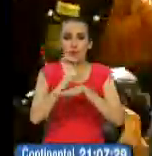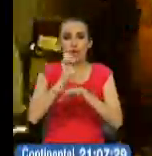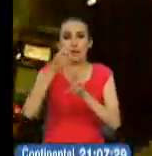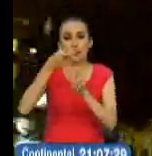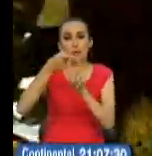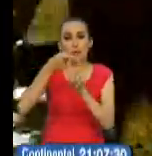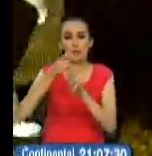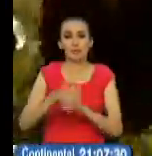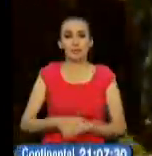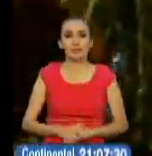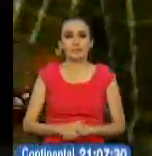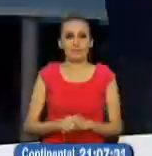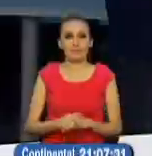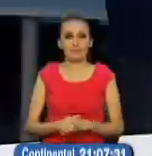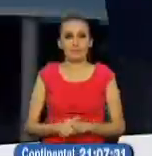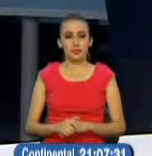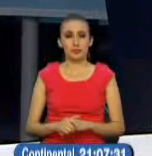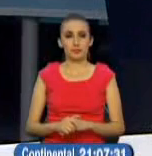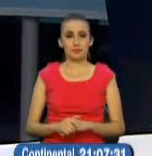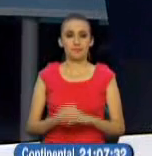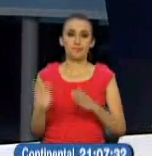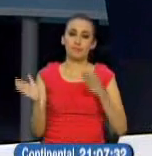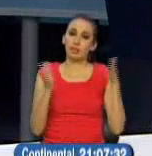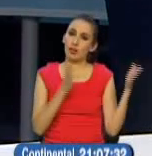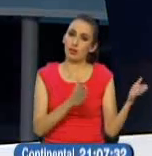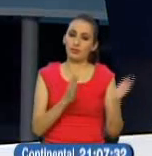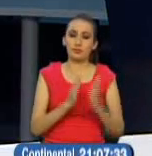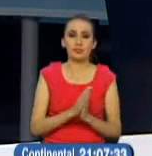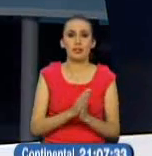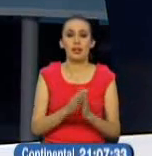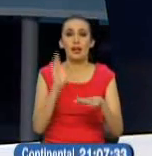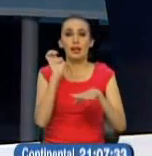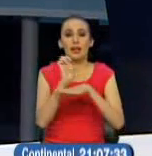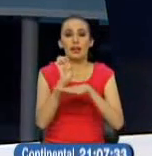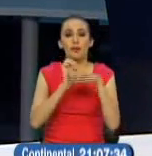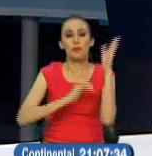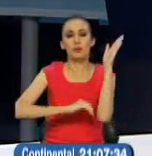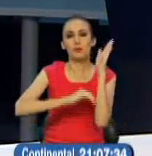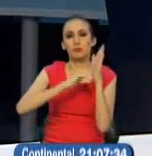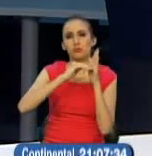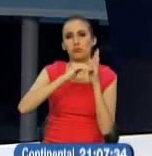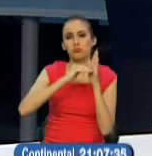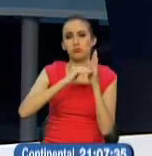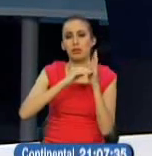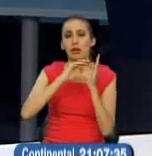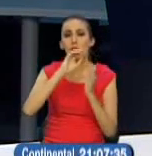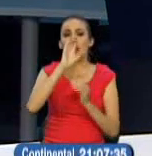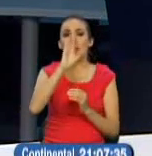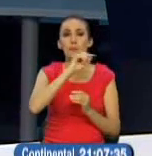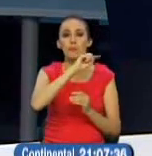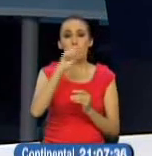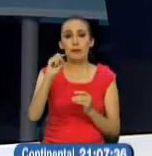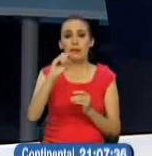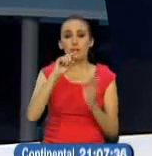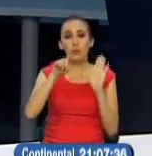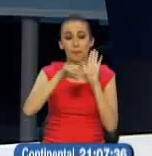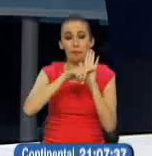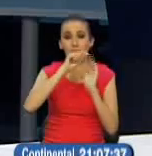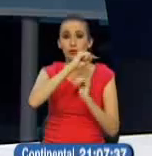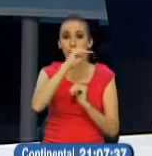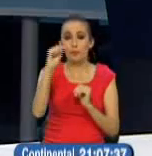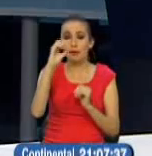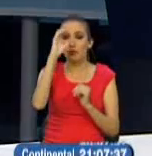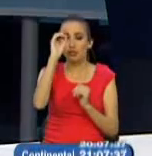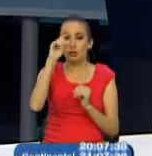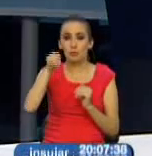Velasco, Ecuador TV. Y en otro tema, Ecuador registró una inflación mensual de menos 0.58% según el